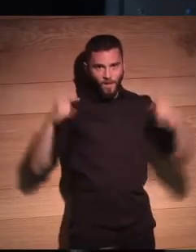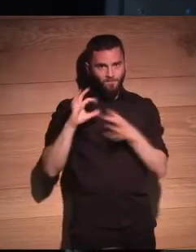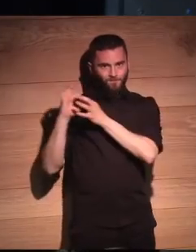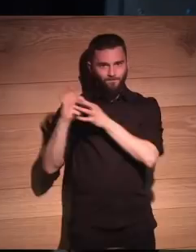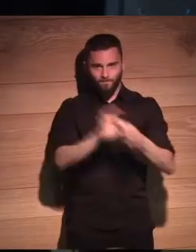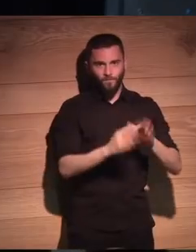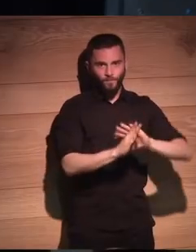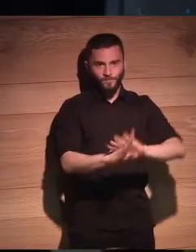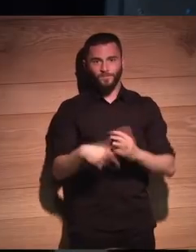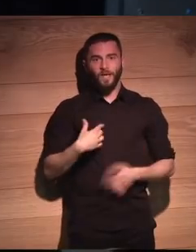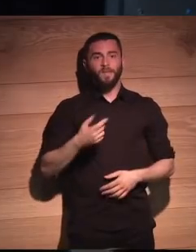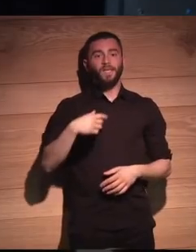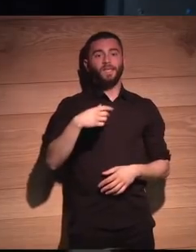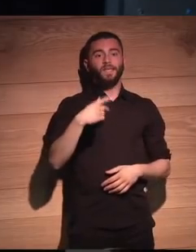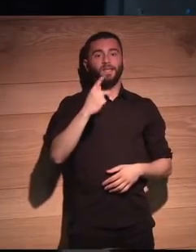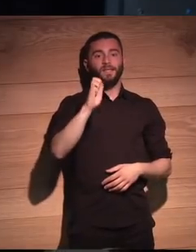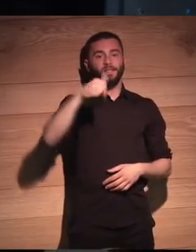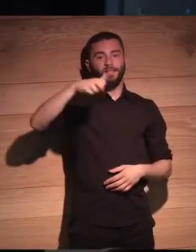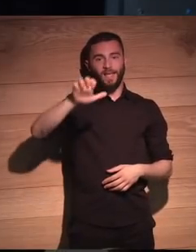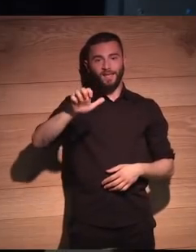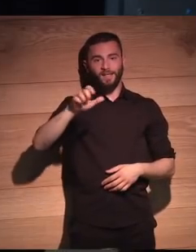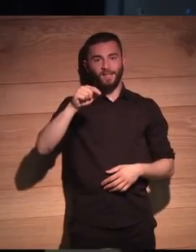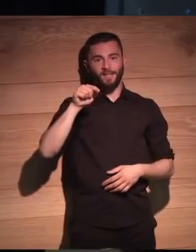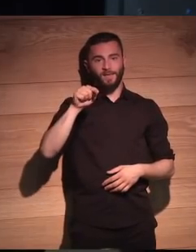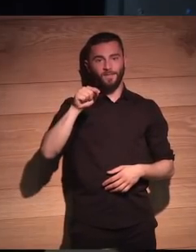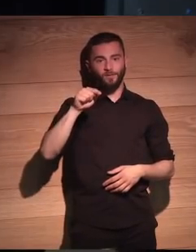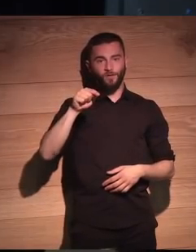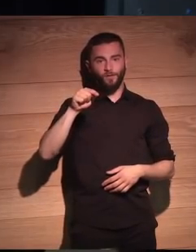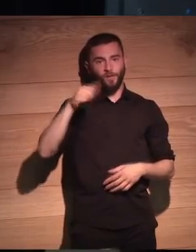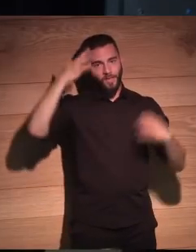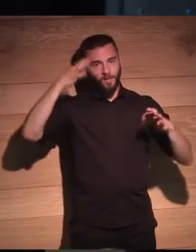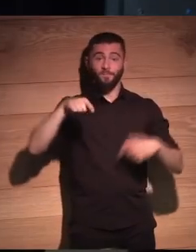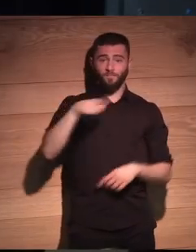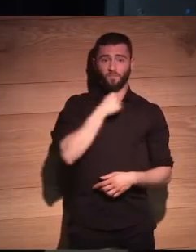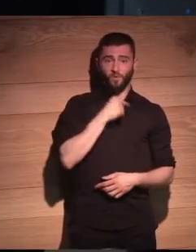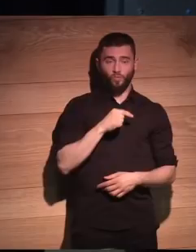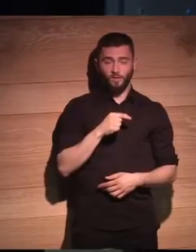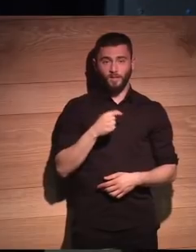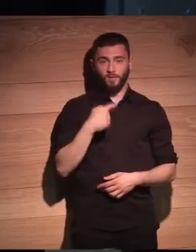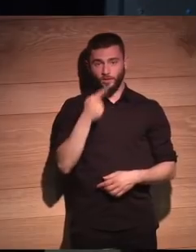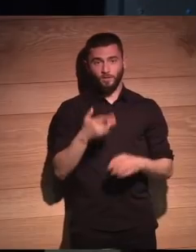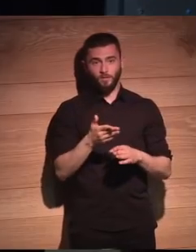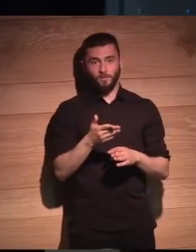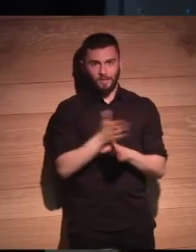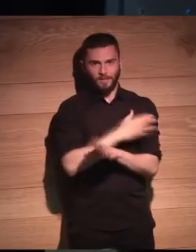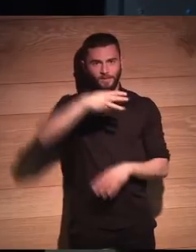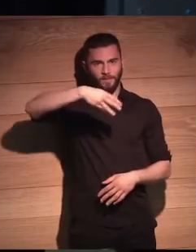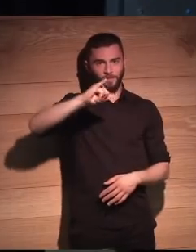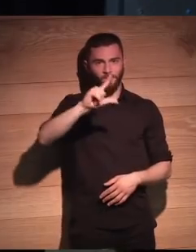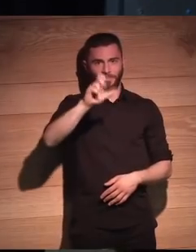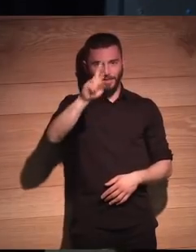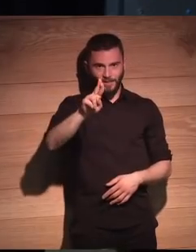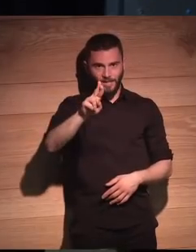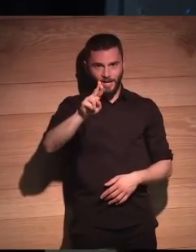gusta muchísimo la ingenuidad de Kane, me gusta muchísimo Kane. Y me gusta, sobre todo, lo he dicho antes, Miller. Miller revoluciona